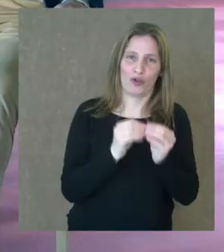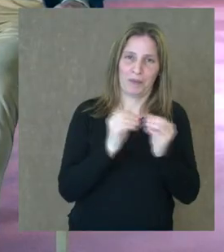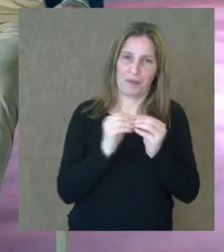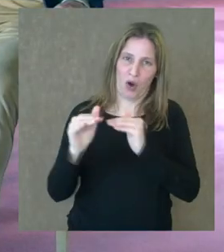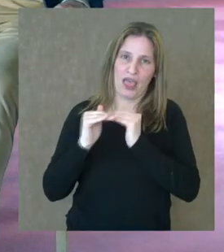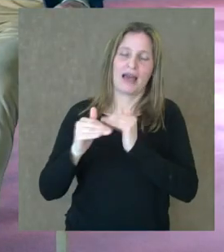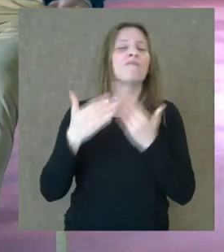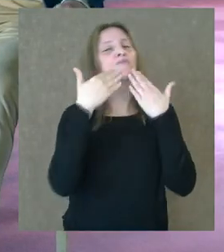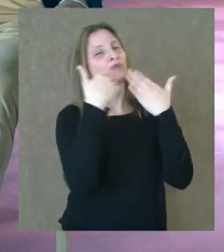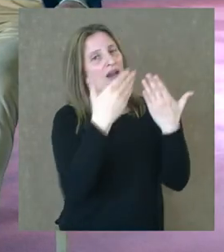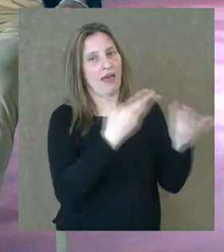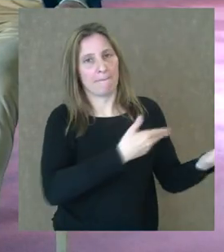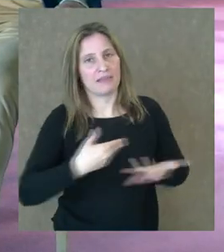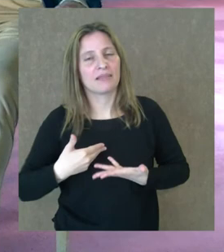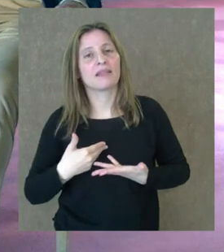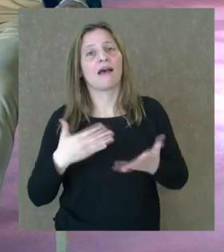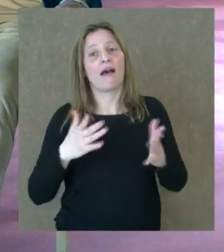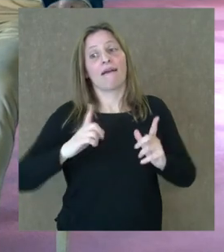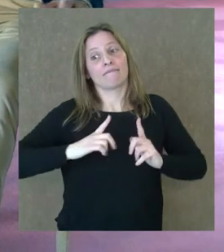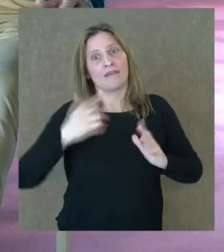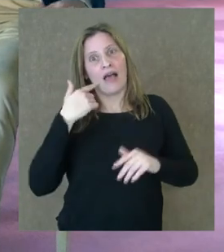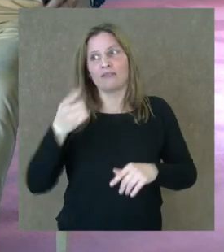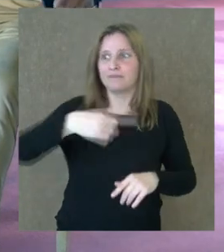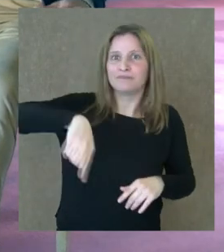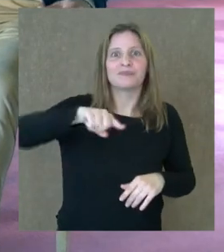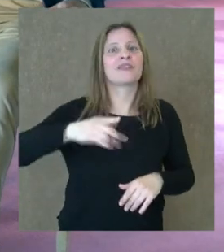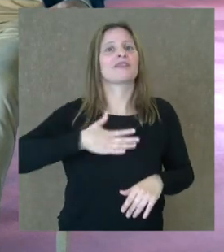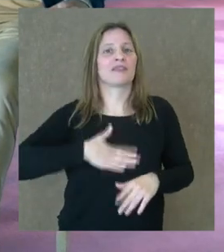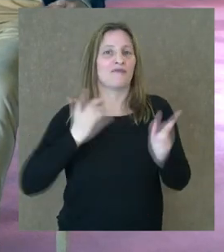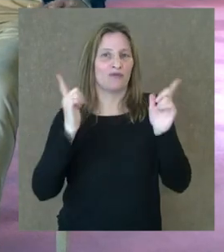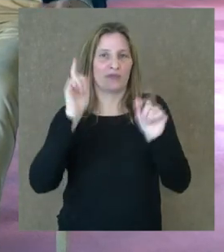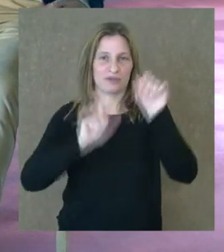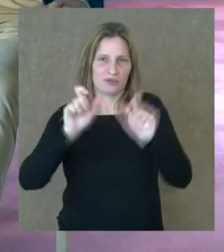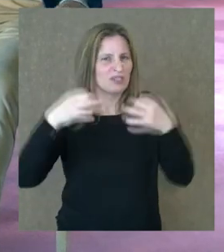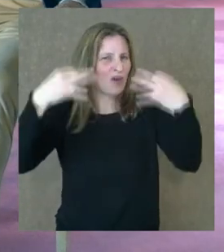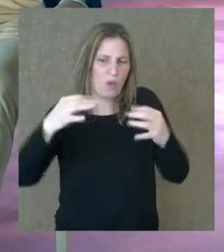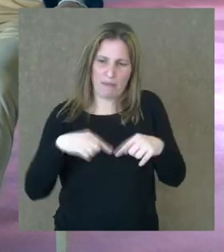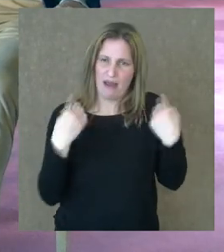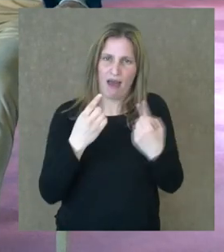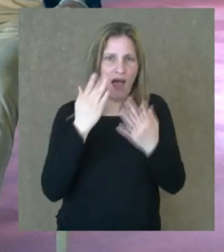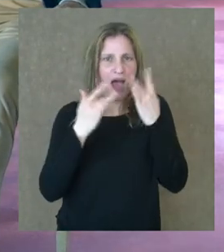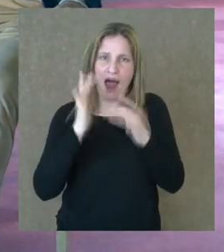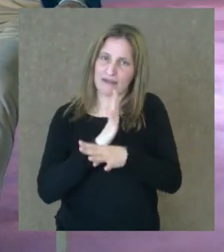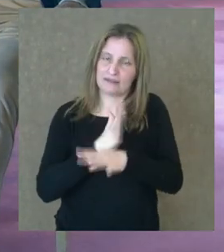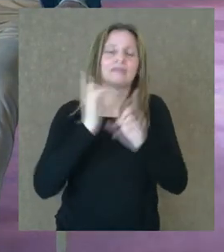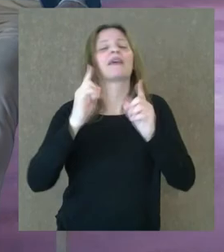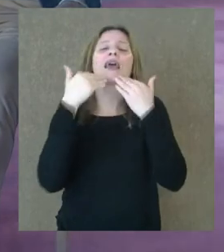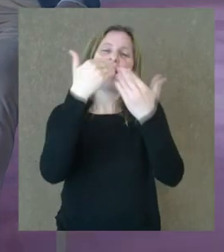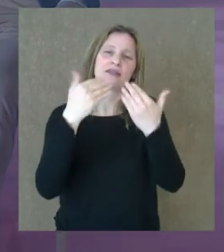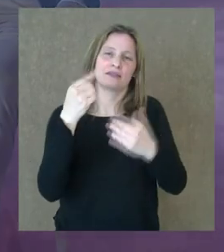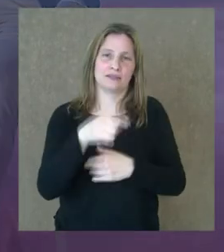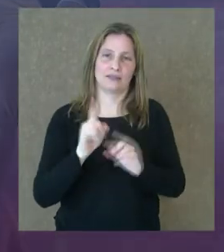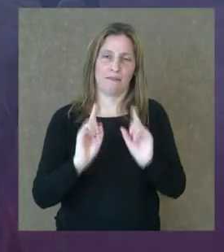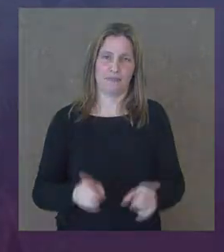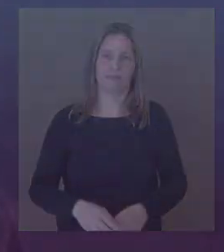noche bueno muchas gracias gracias por la invitación y espero que es un placer para él público lo va a hacer seguramente para nosotros los artistas gracias al sodio y